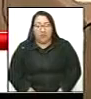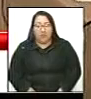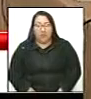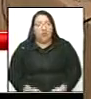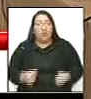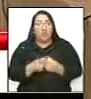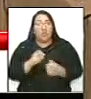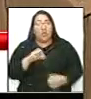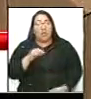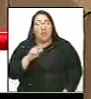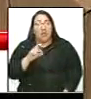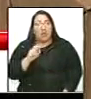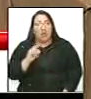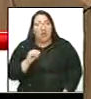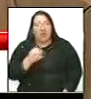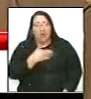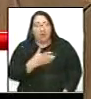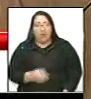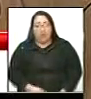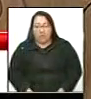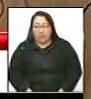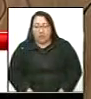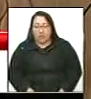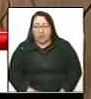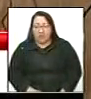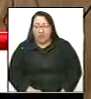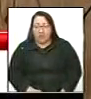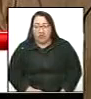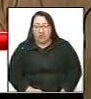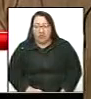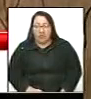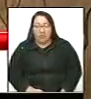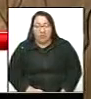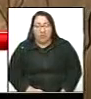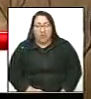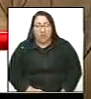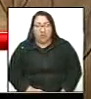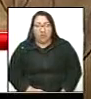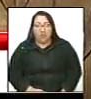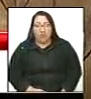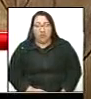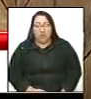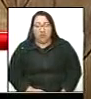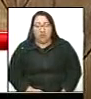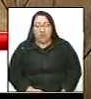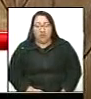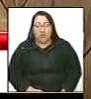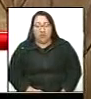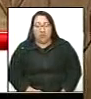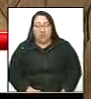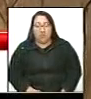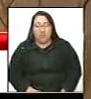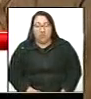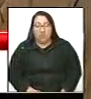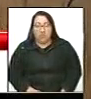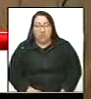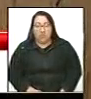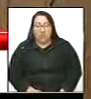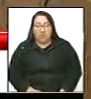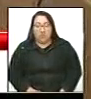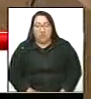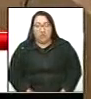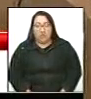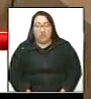Pacori. A favor, congresista Violeta. A favor. A favor, congresista Vázquez. A favor. A favor, congresista Chaput. A favor.